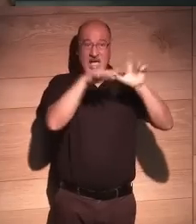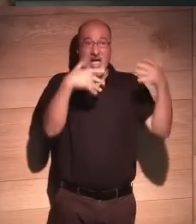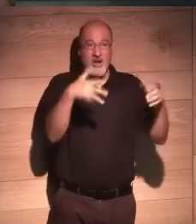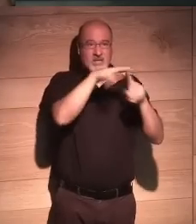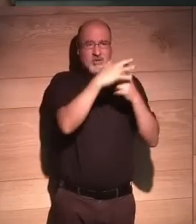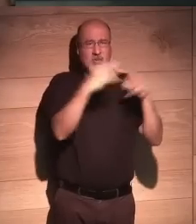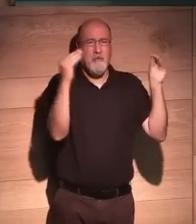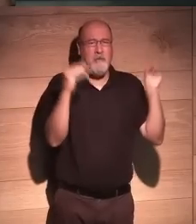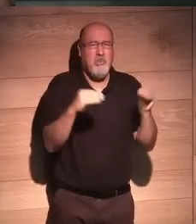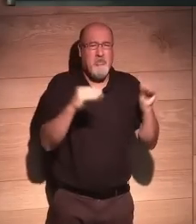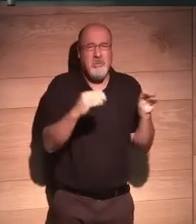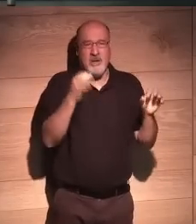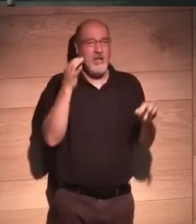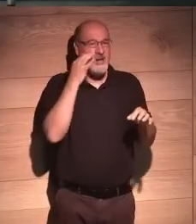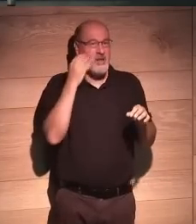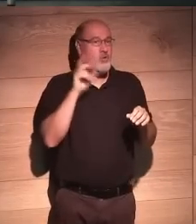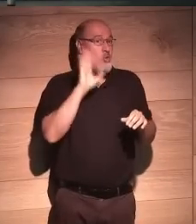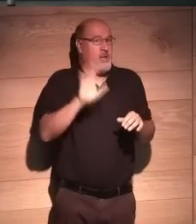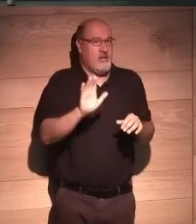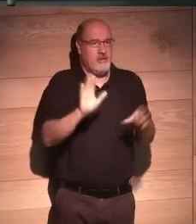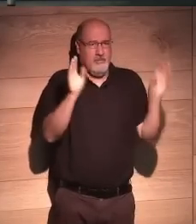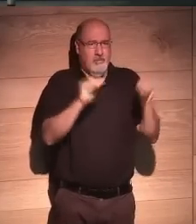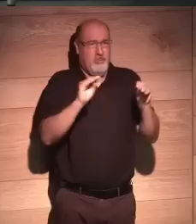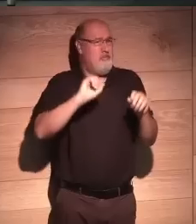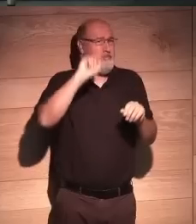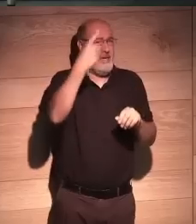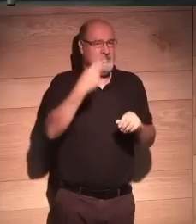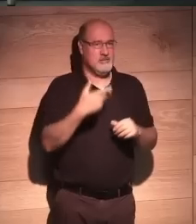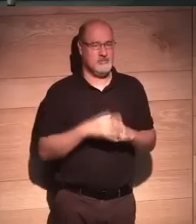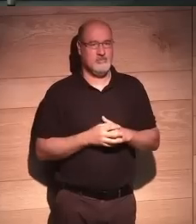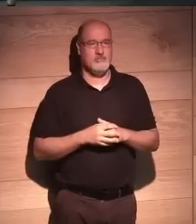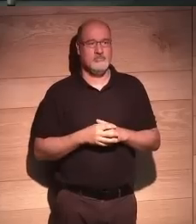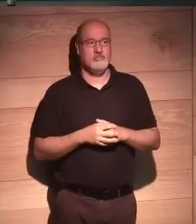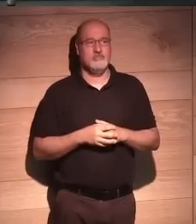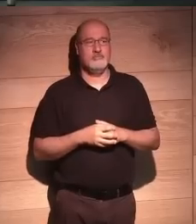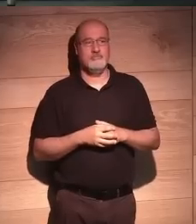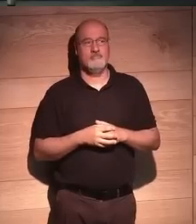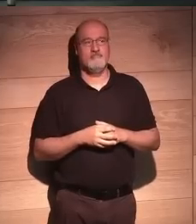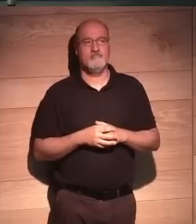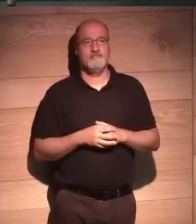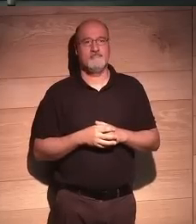más surrealista, si se puede contar, con lo que os habéis encontrado?